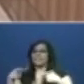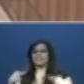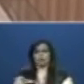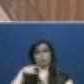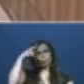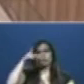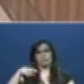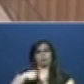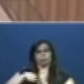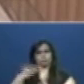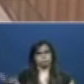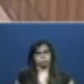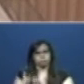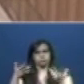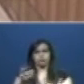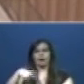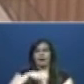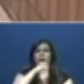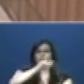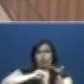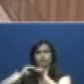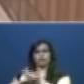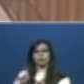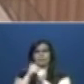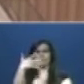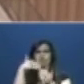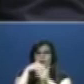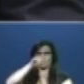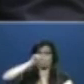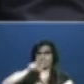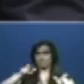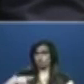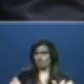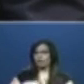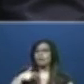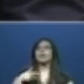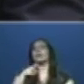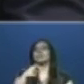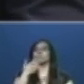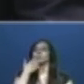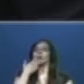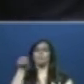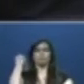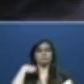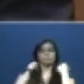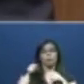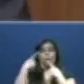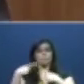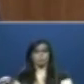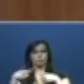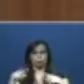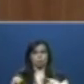Castilla y león que dan empleo a más de 25,000 personas y que trabajan en ámbitos como las artes escénicas y musicales el sector